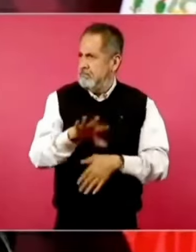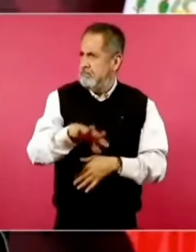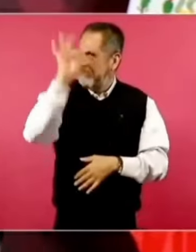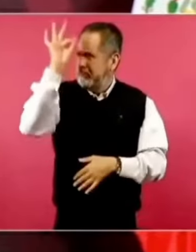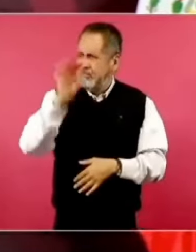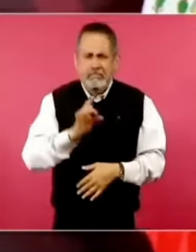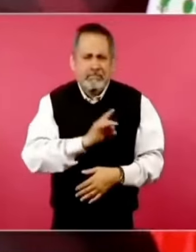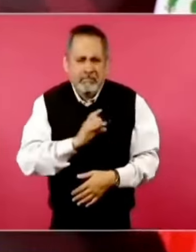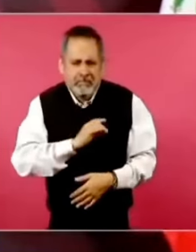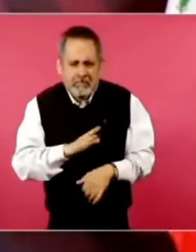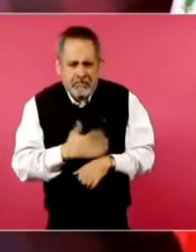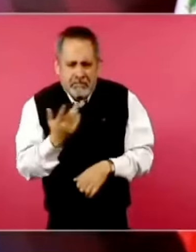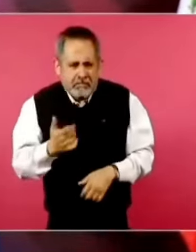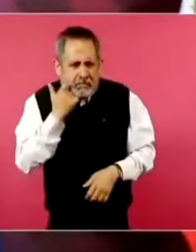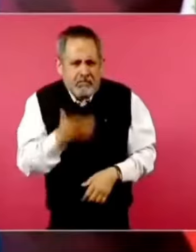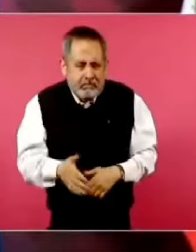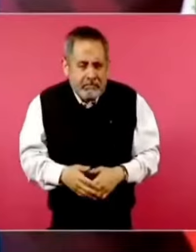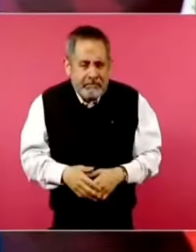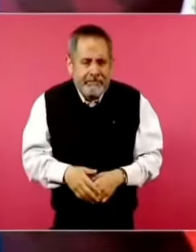Porque